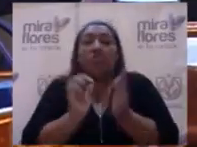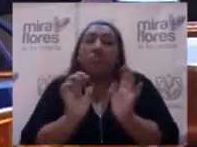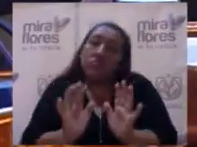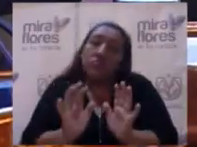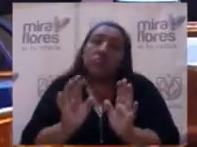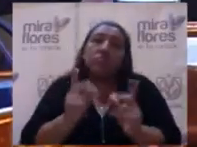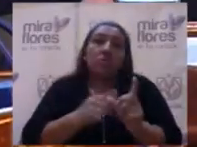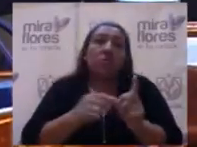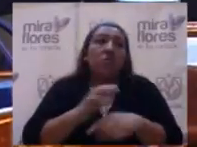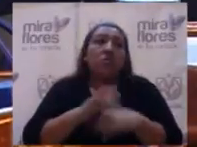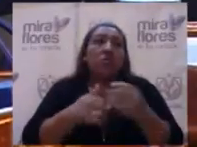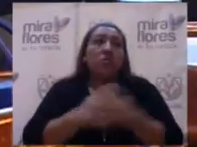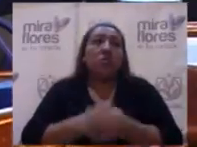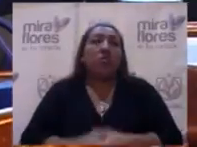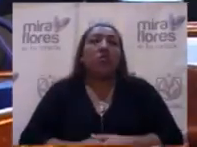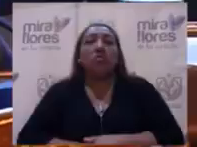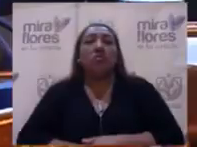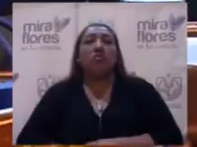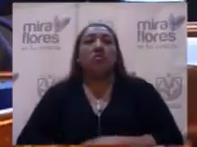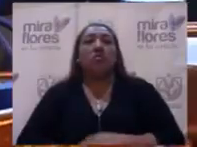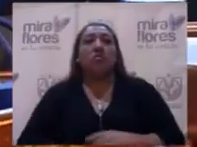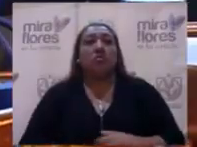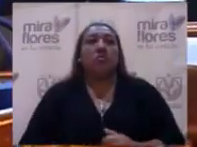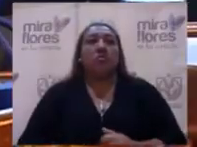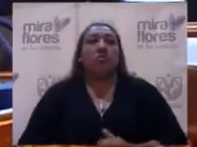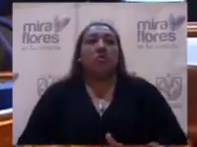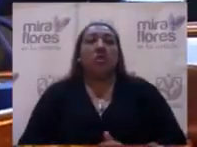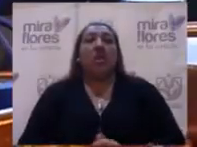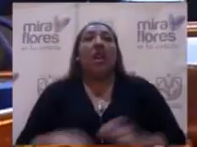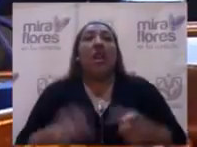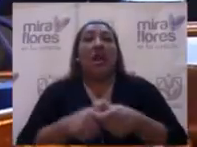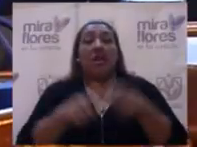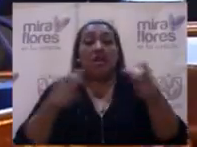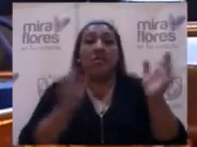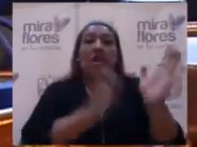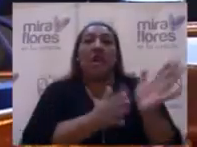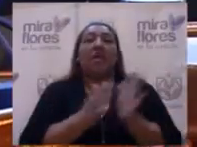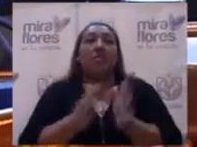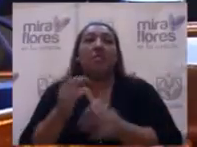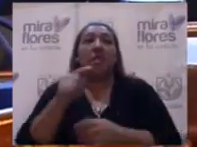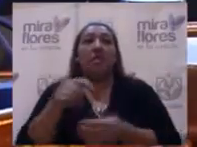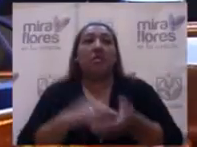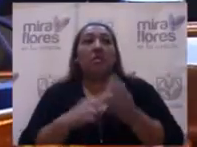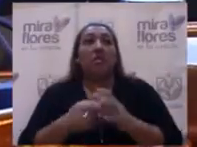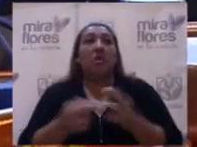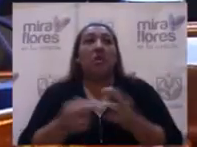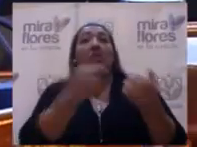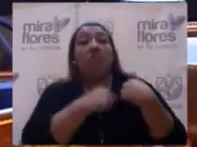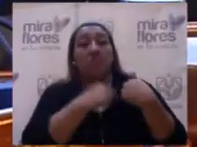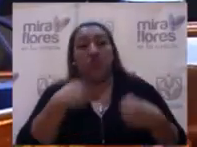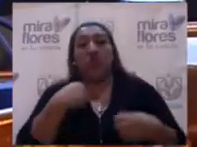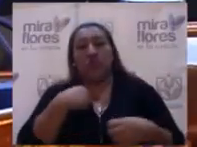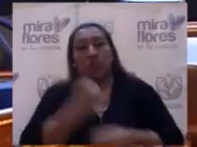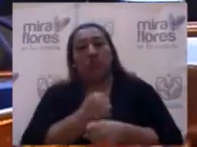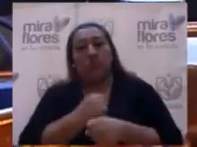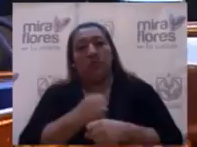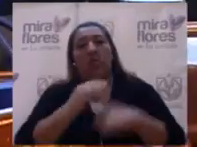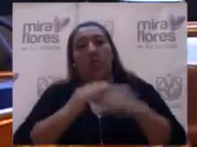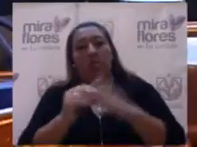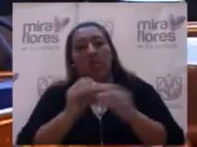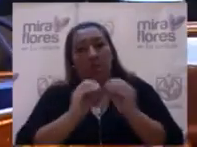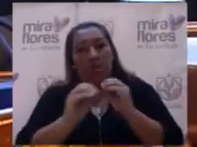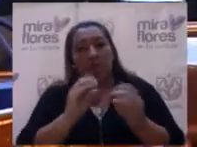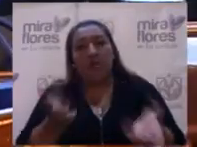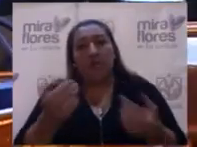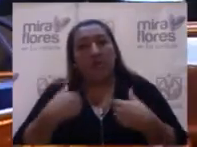además esto sí va a ocasionar gastos a la municipalidad porque las canchitas hay que prepararla y eso corre por nuestra cuenta. También eso